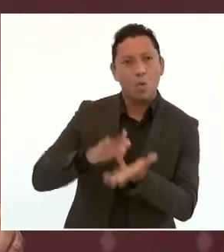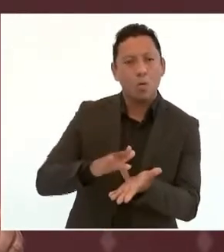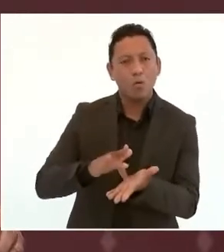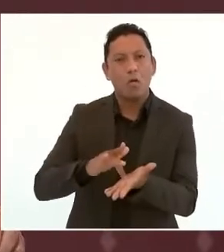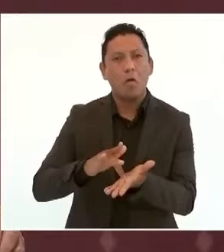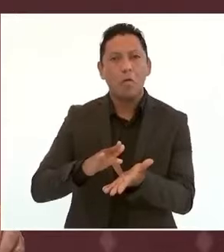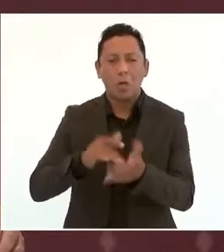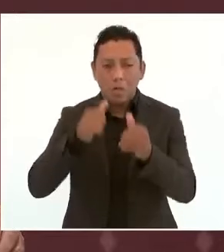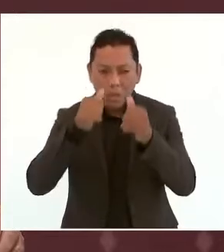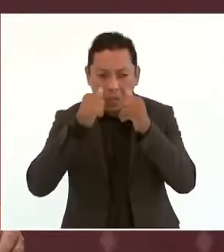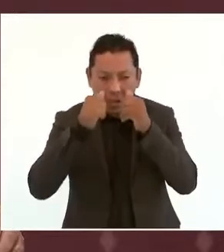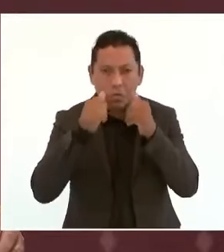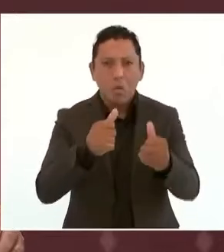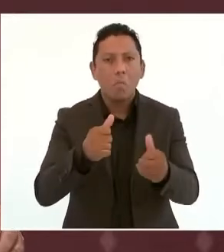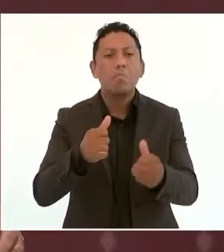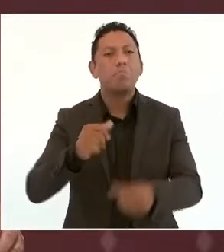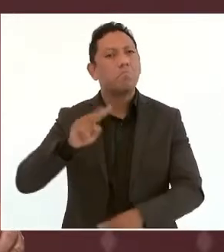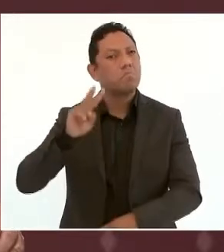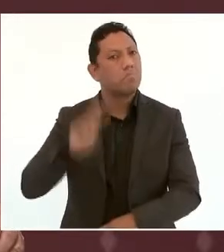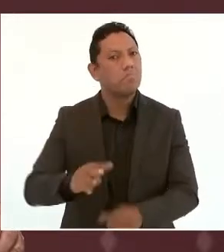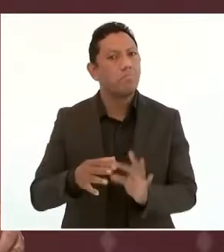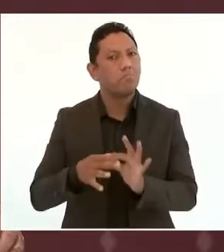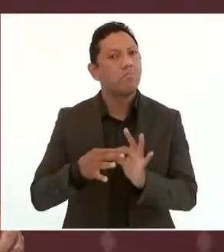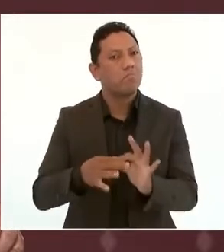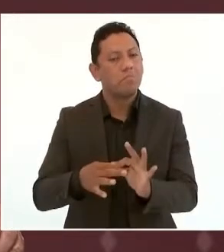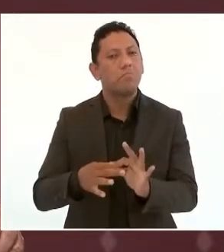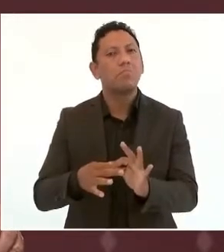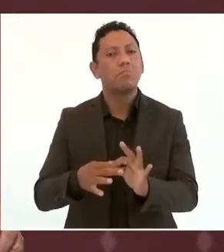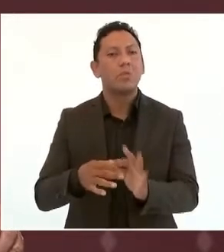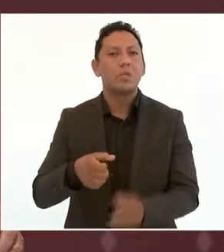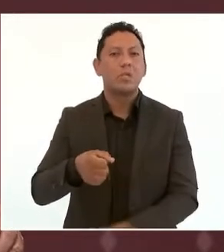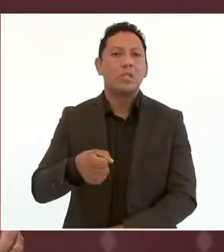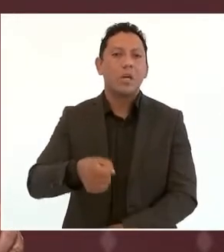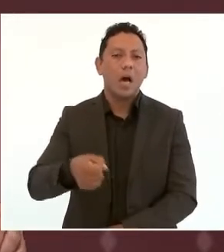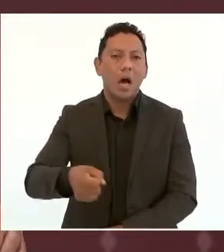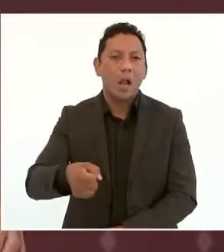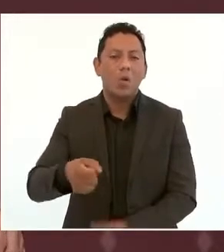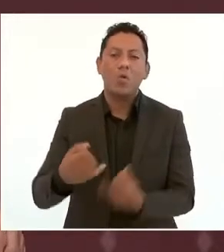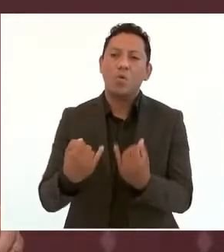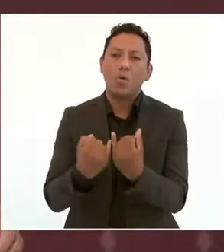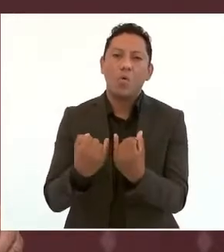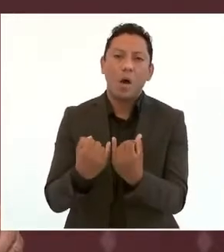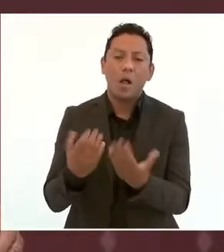respaldo, por su solidaridad. Saludo a